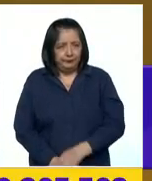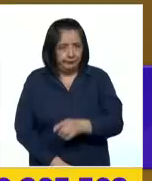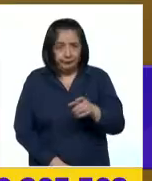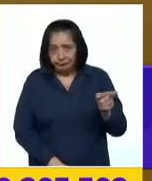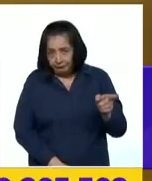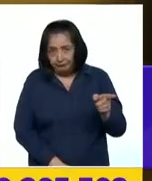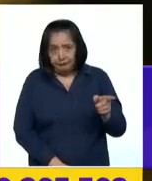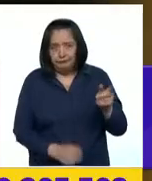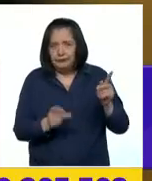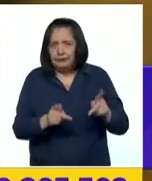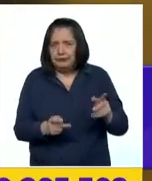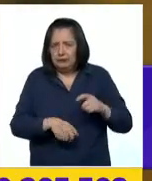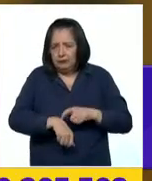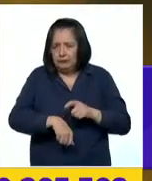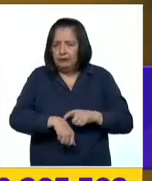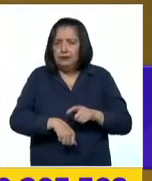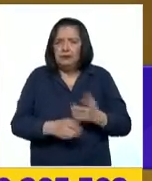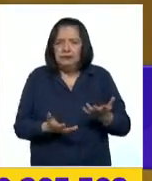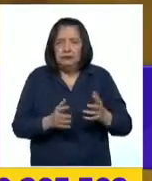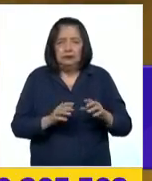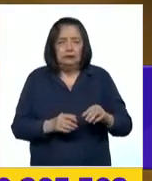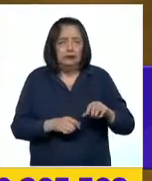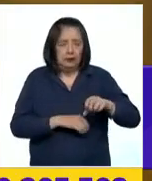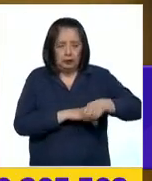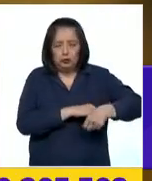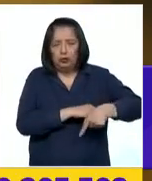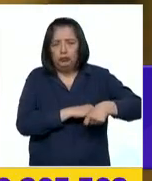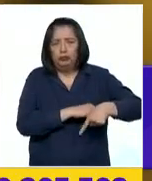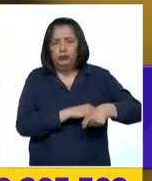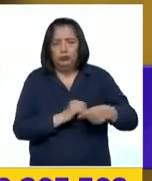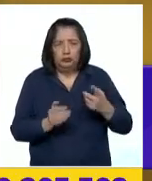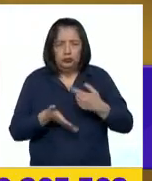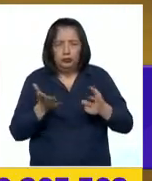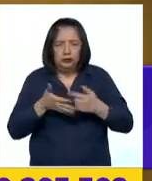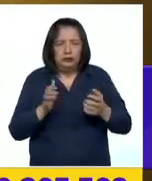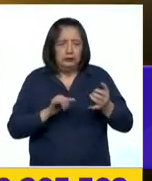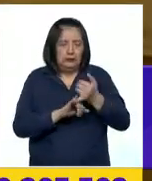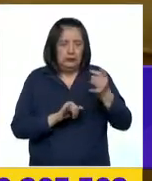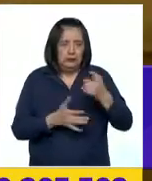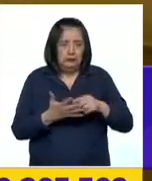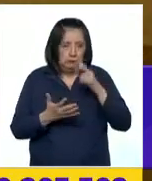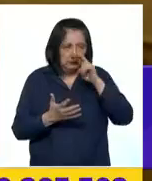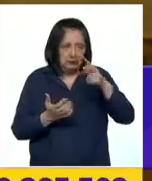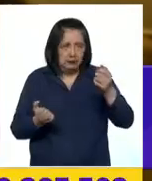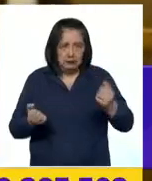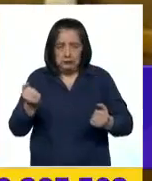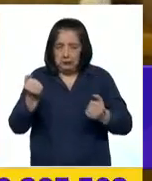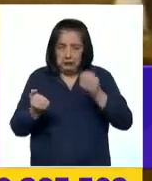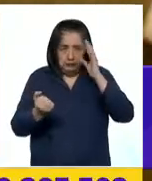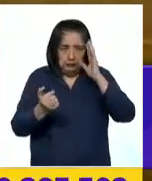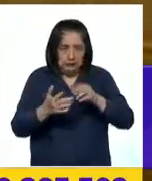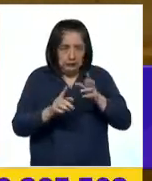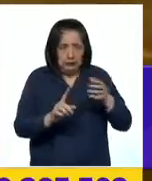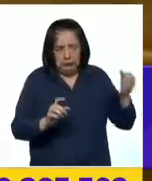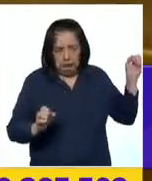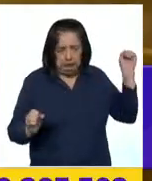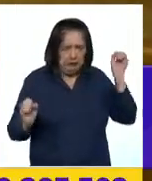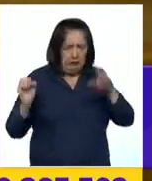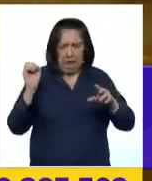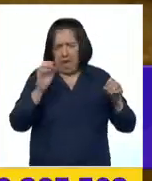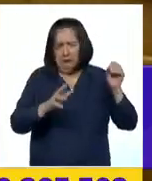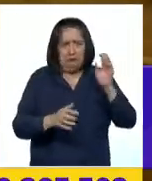Esto sucedió al promediar las 11 de la noche del sábado, cuando de pronto fue atacado el patrullero donde se desplazaba. Una